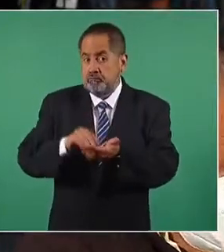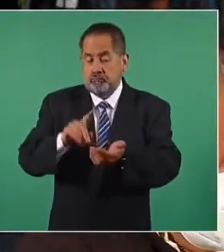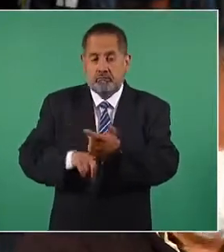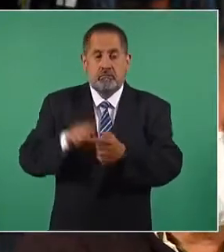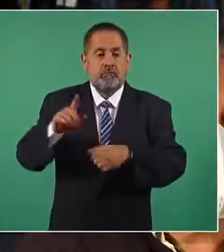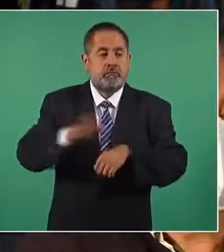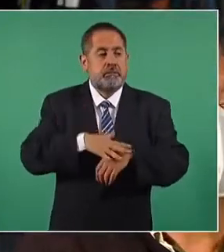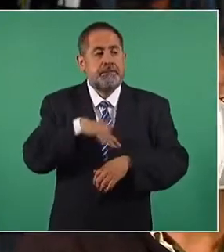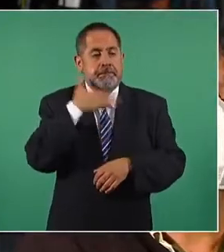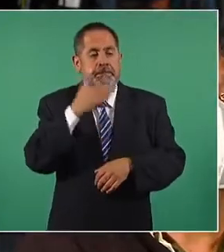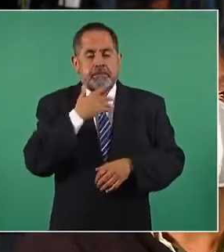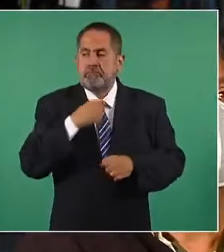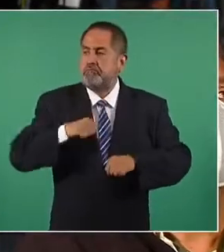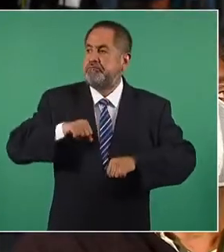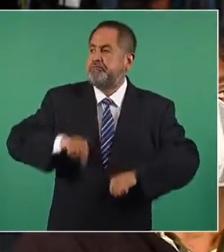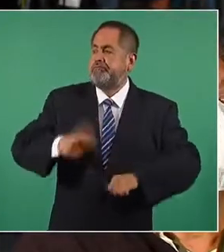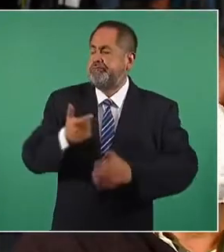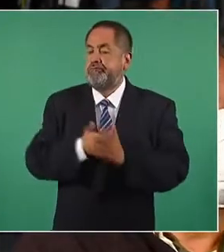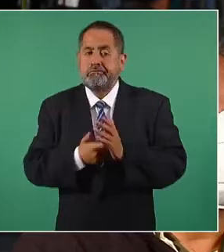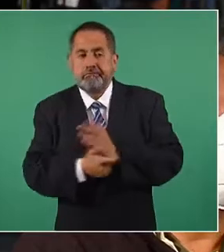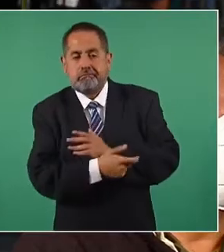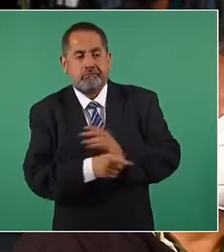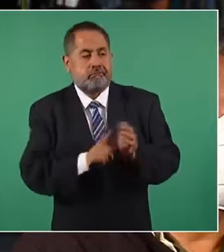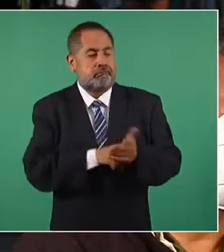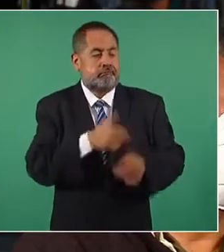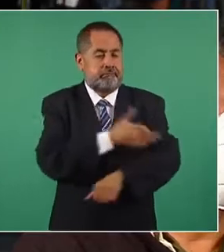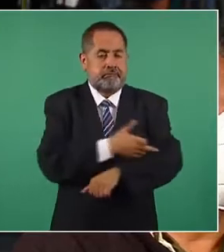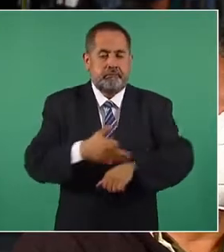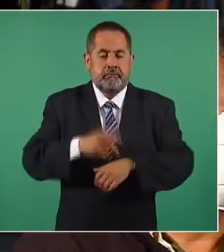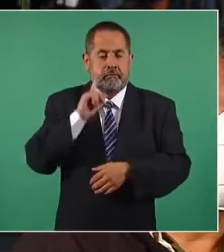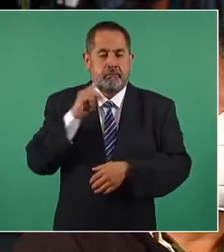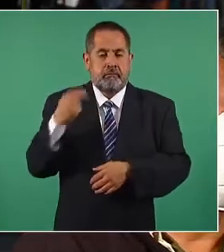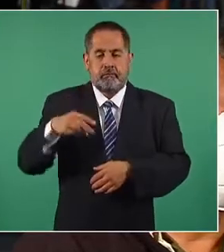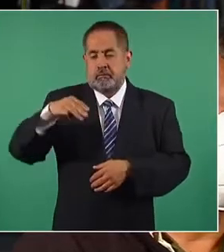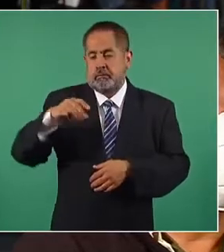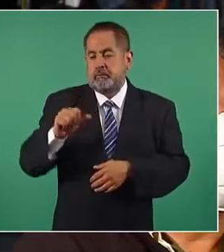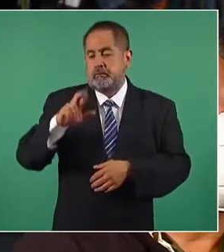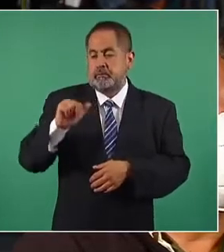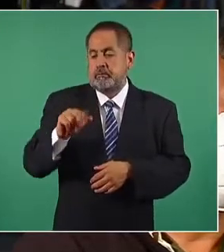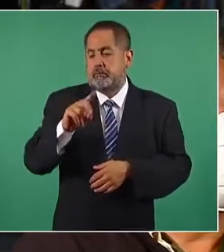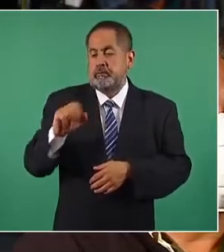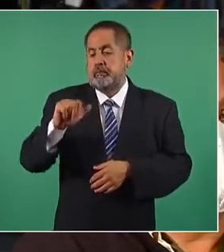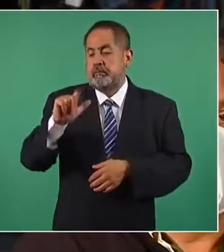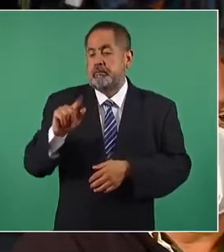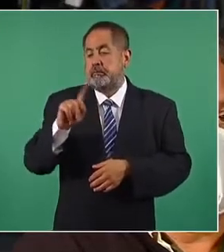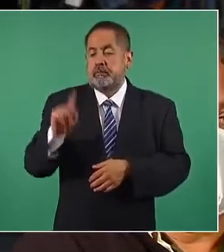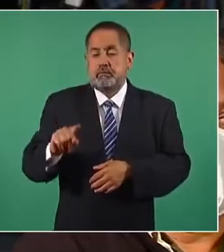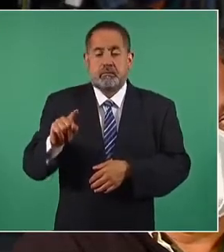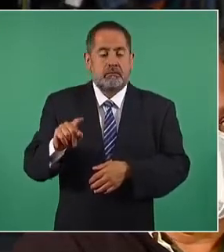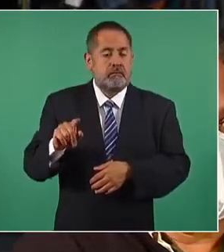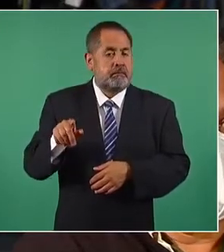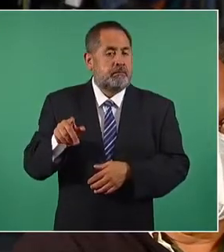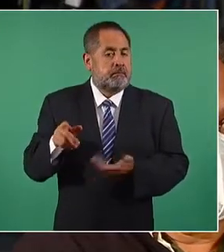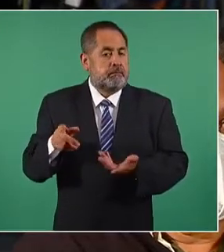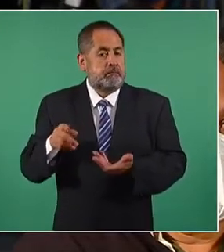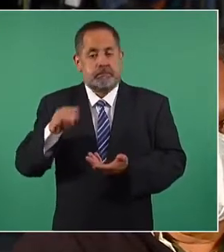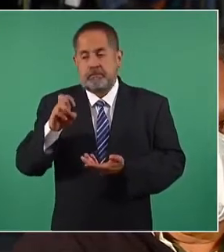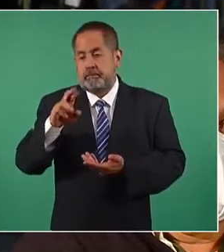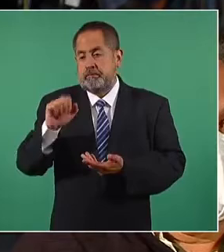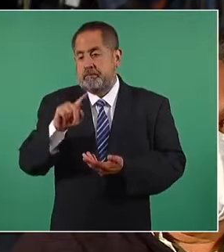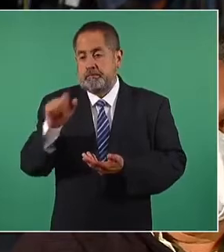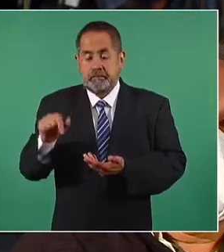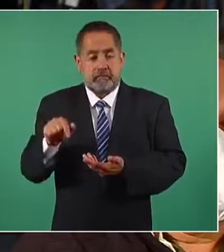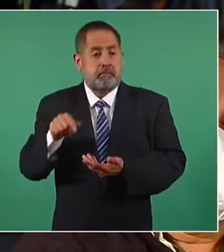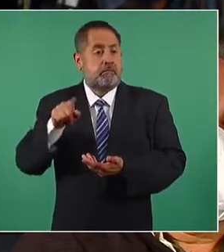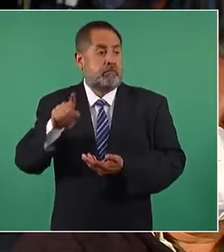el delito de peculado. Es María de la Luz Meraza Radilla. Es una